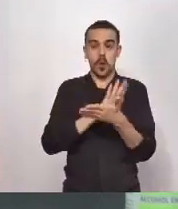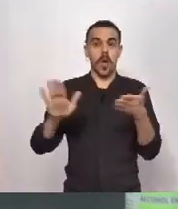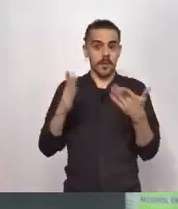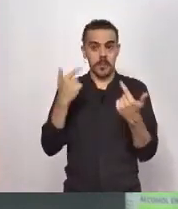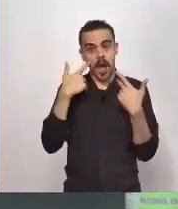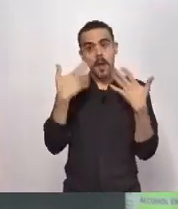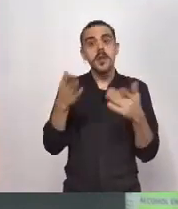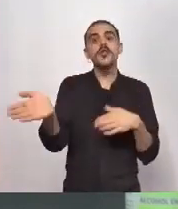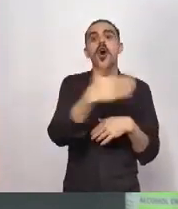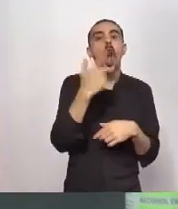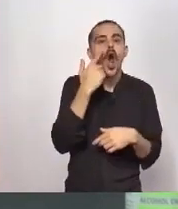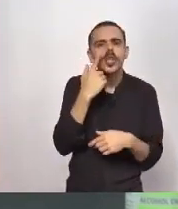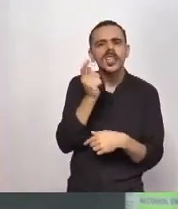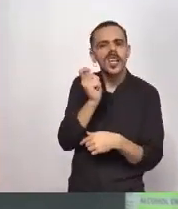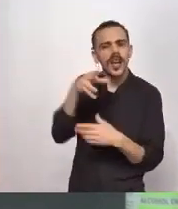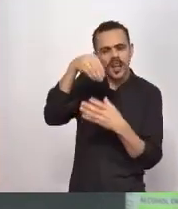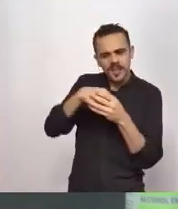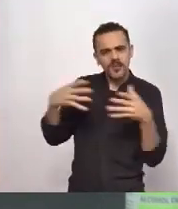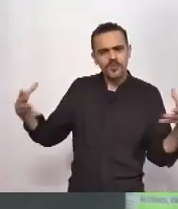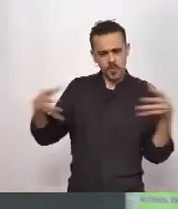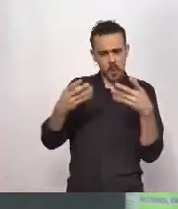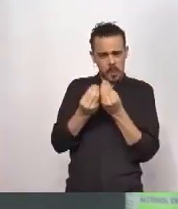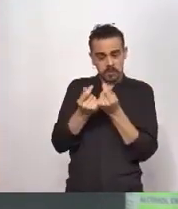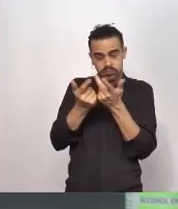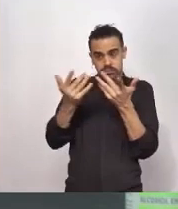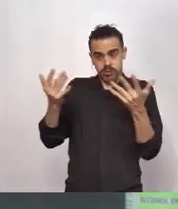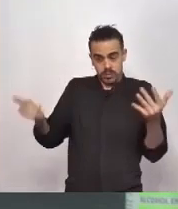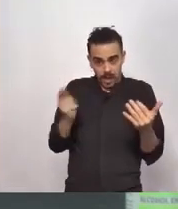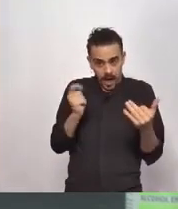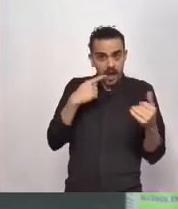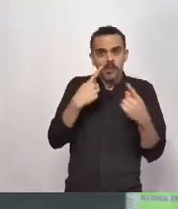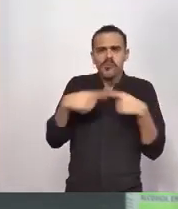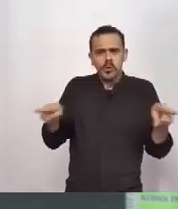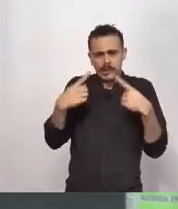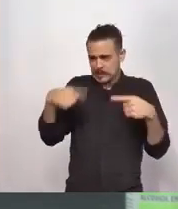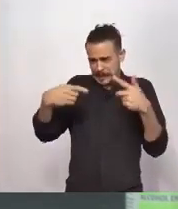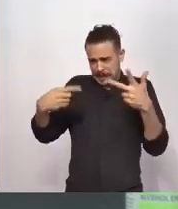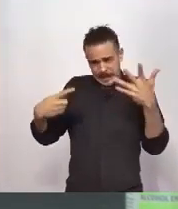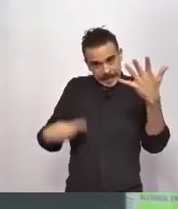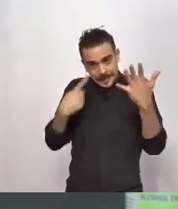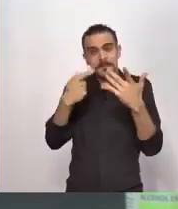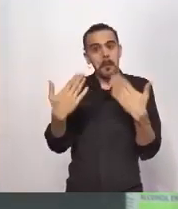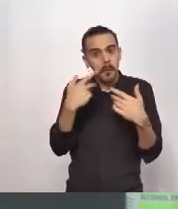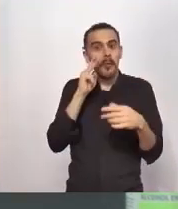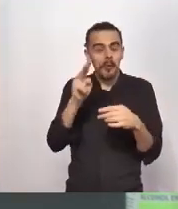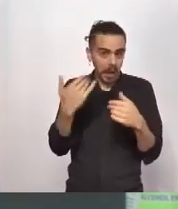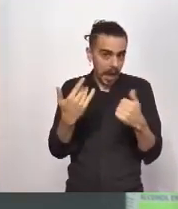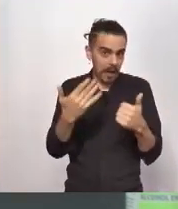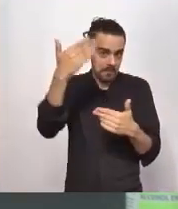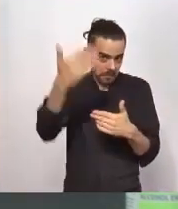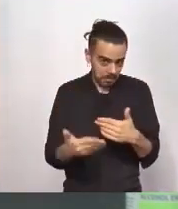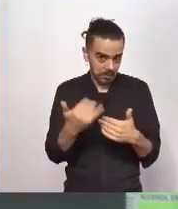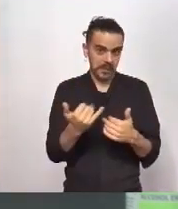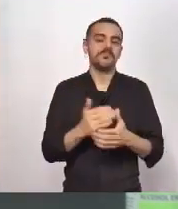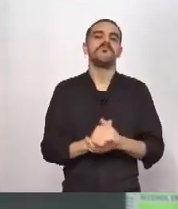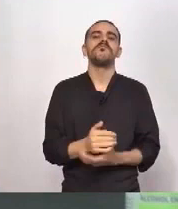así que los invitamos a verlos, están en las redes sociales de la Orquesta Sinfónica. Y luego las orquestas, nuestro